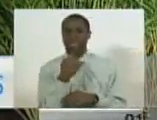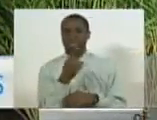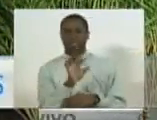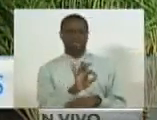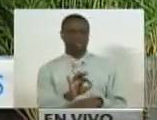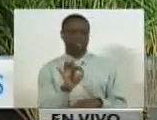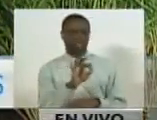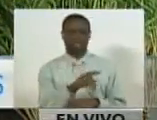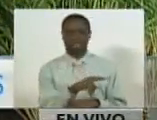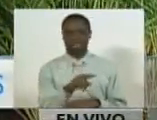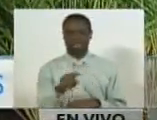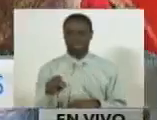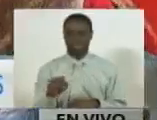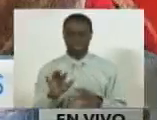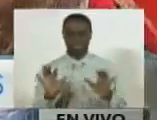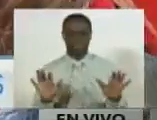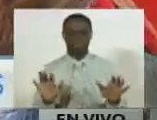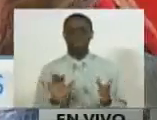¿Ah?